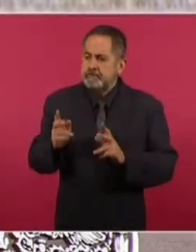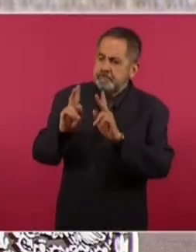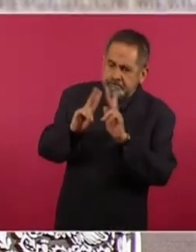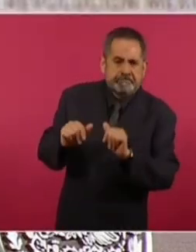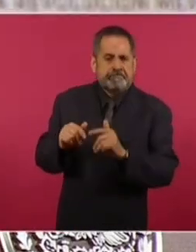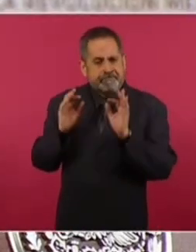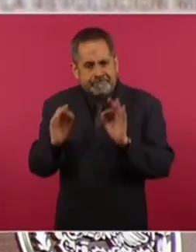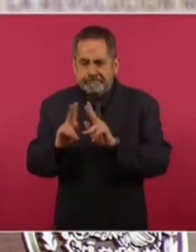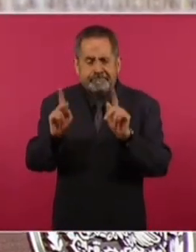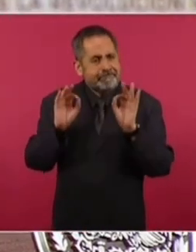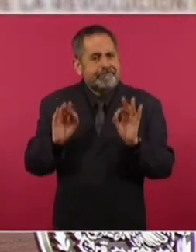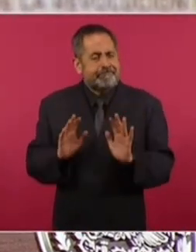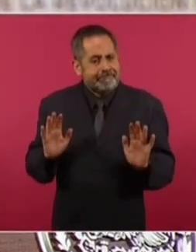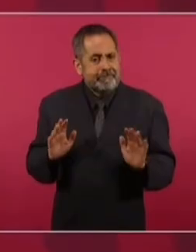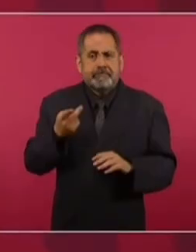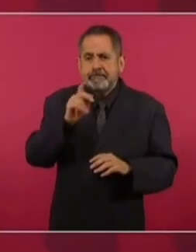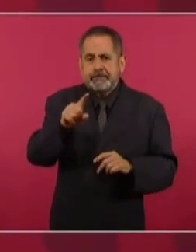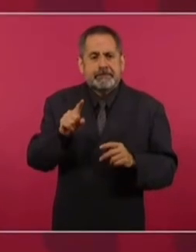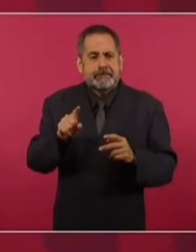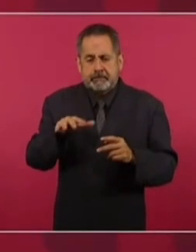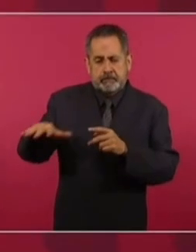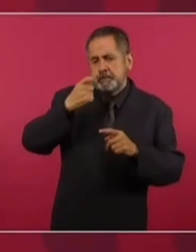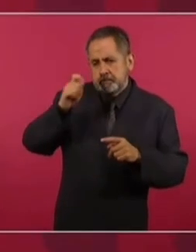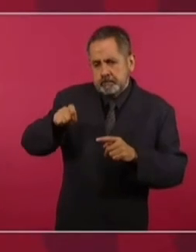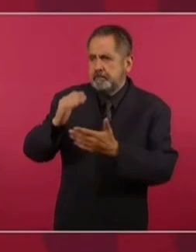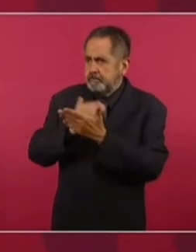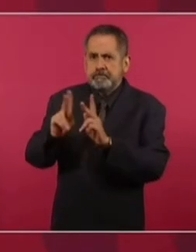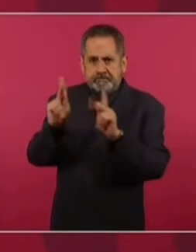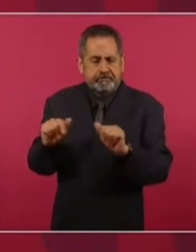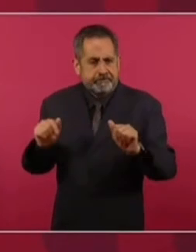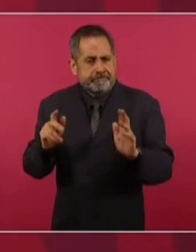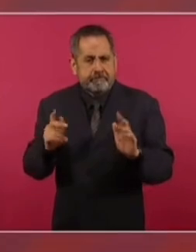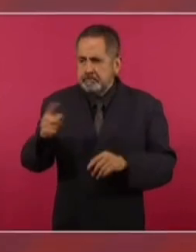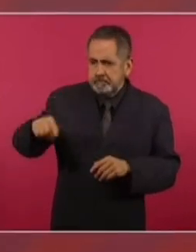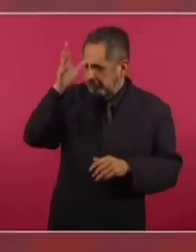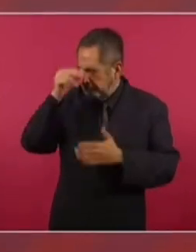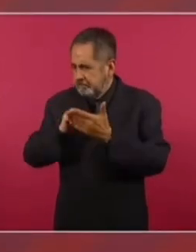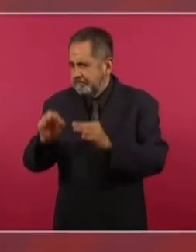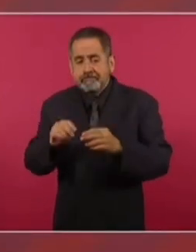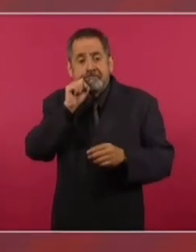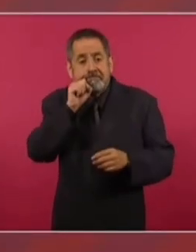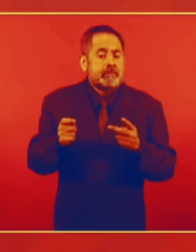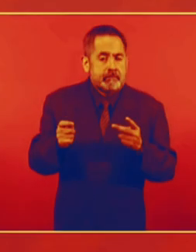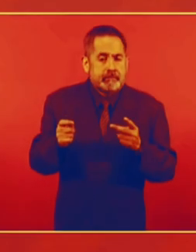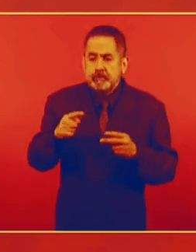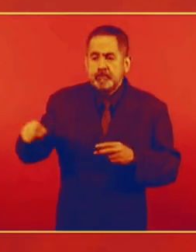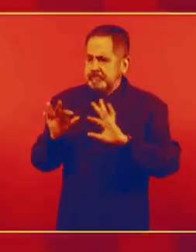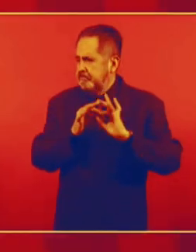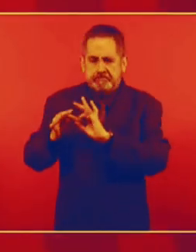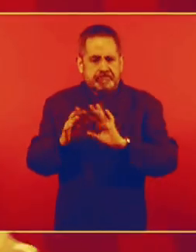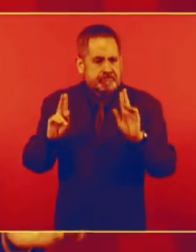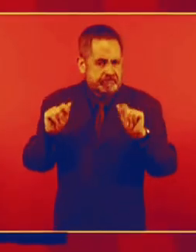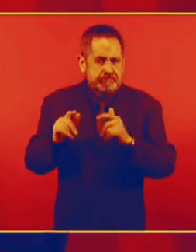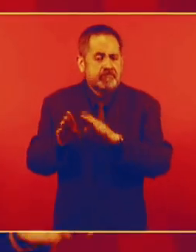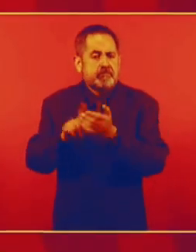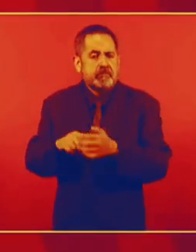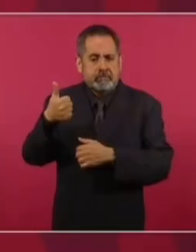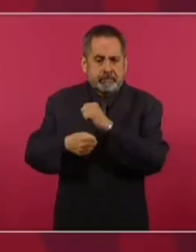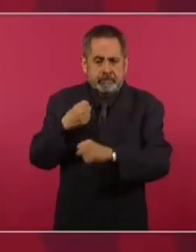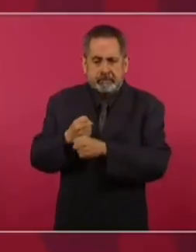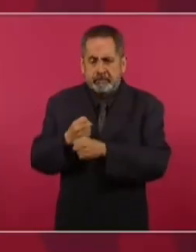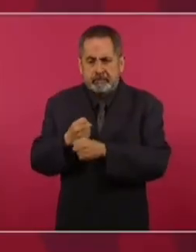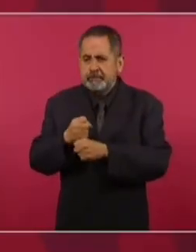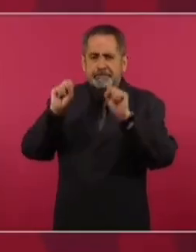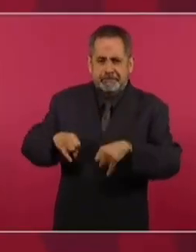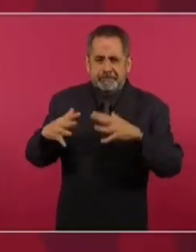conseguir la paz en Ucrania, llegar a acuerdos, sino conseguir una tregua de 6 años